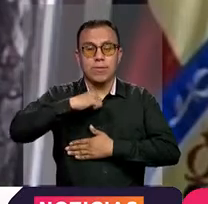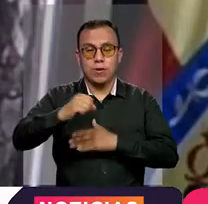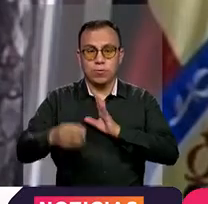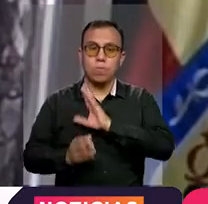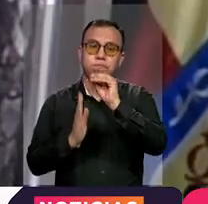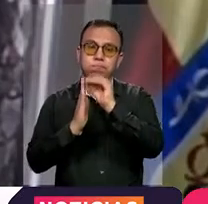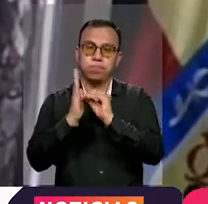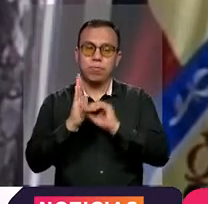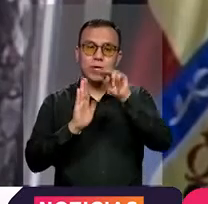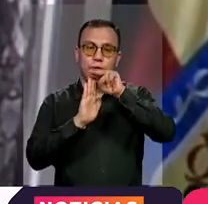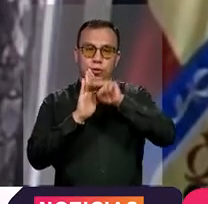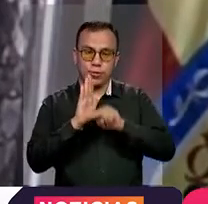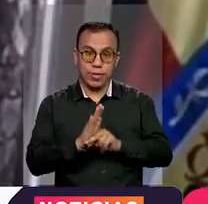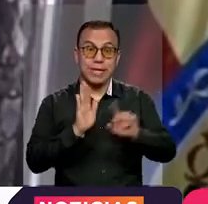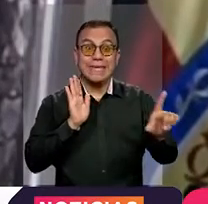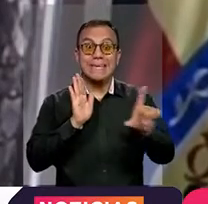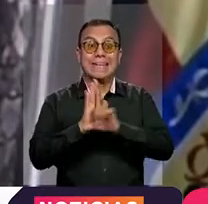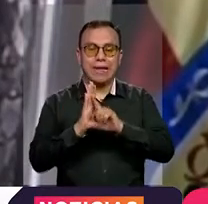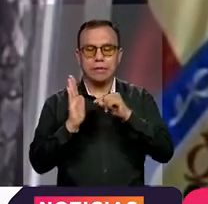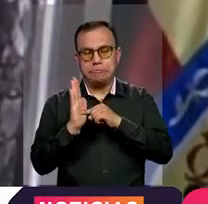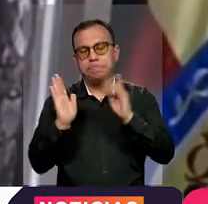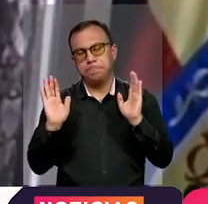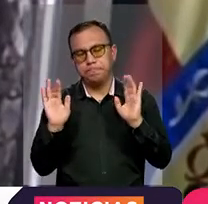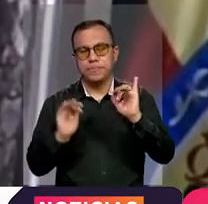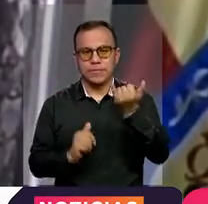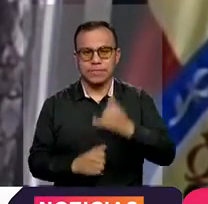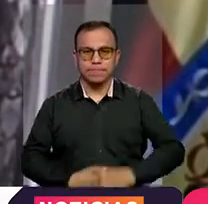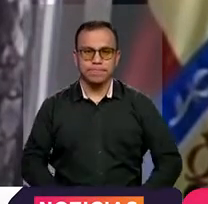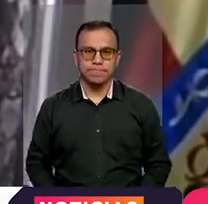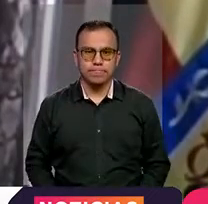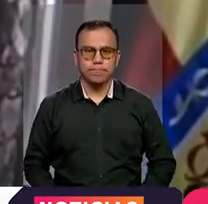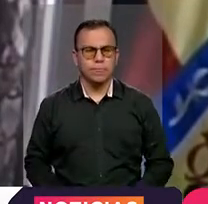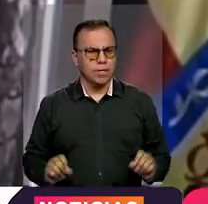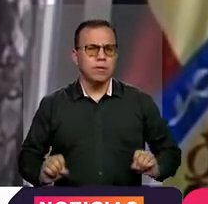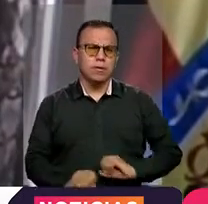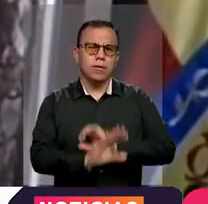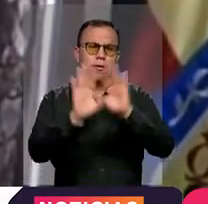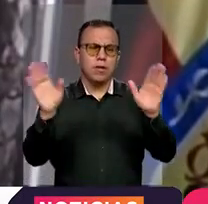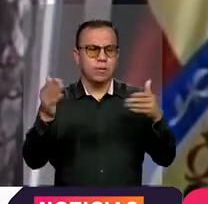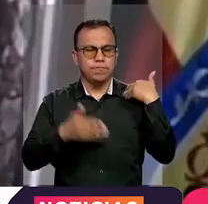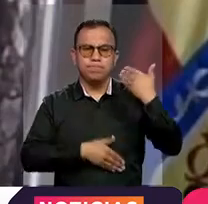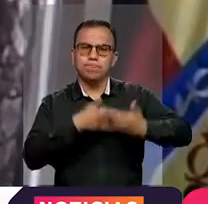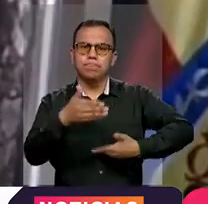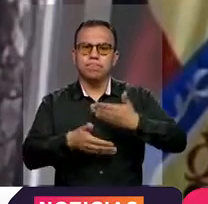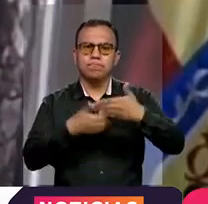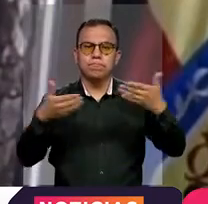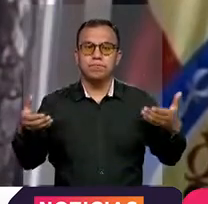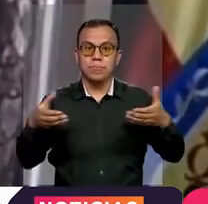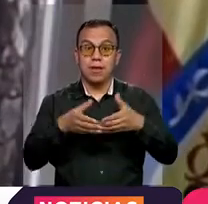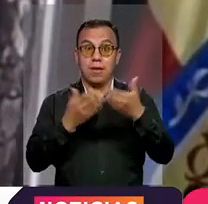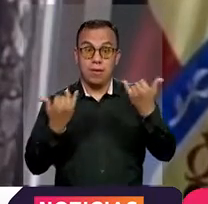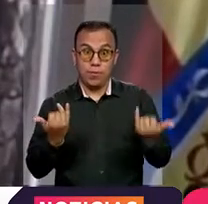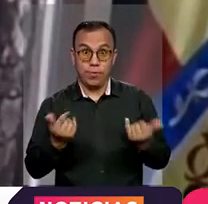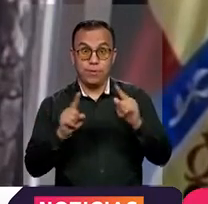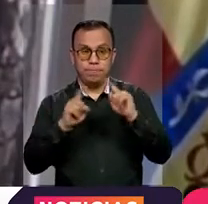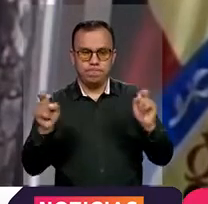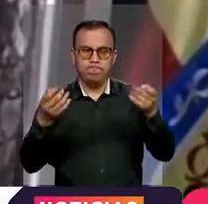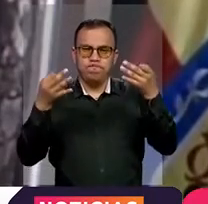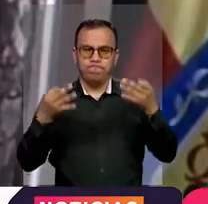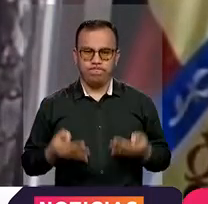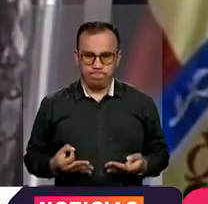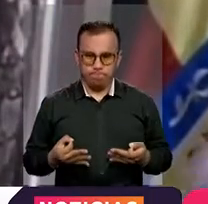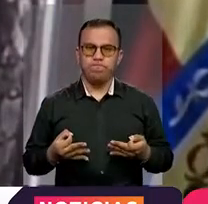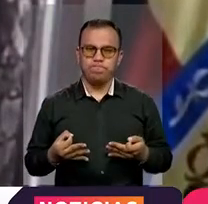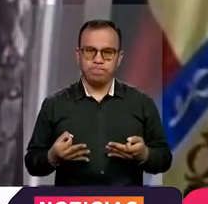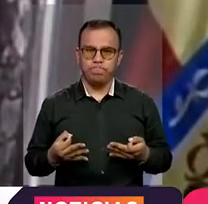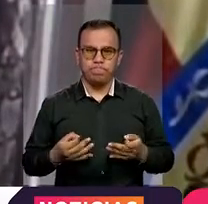consagrados en el reglamento y en la ley, están en su derecho y por supuesto lo que muestra es que aquí en este momento tenemos